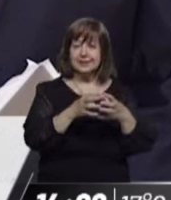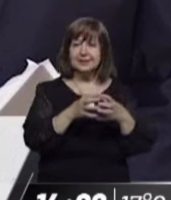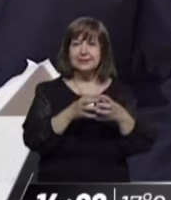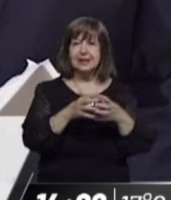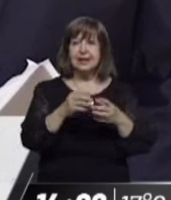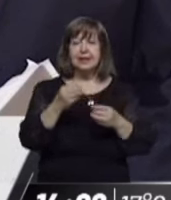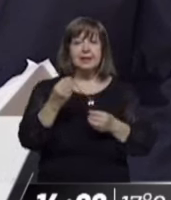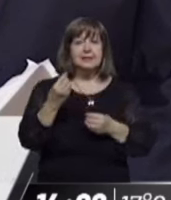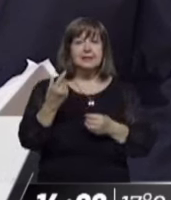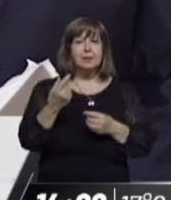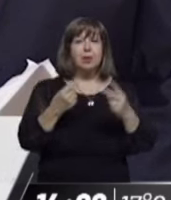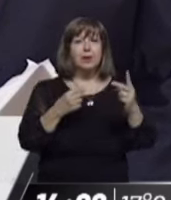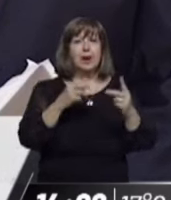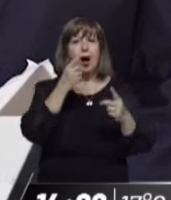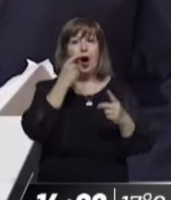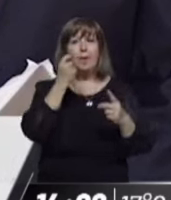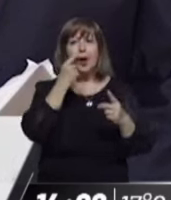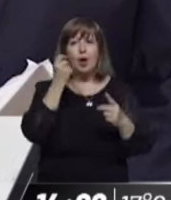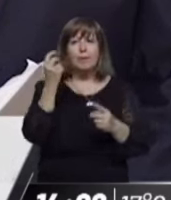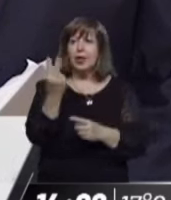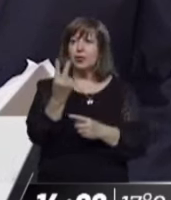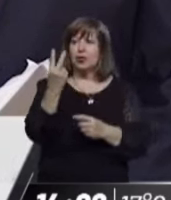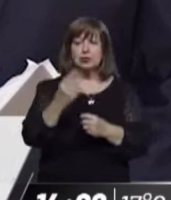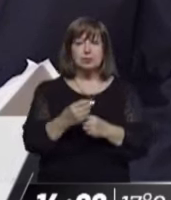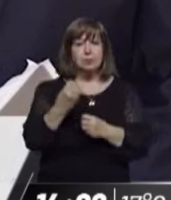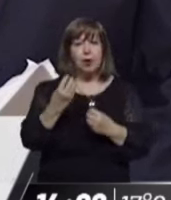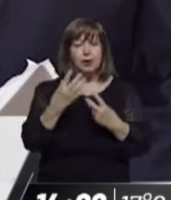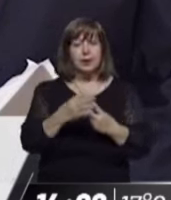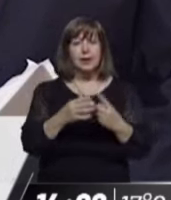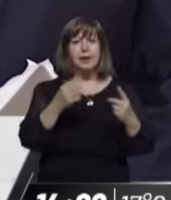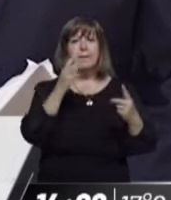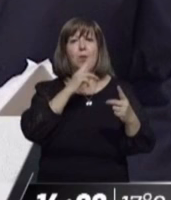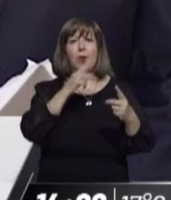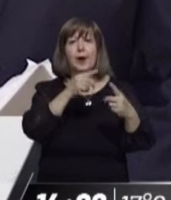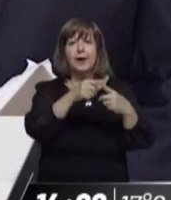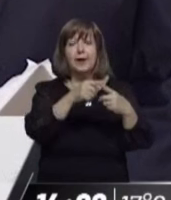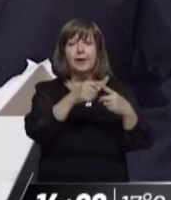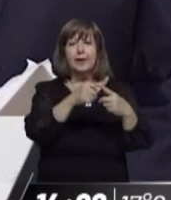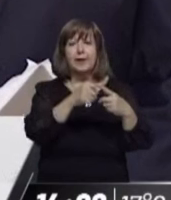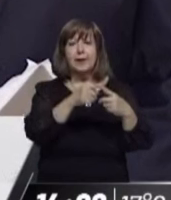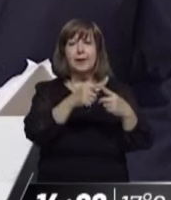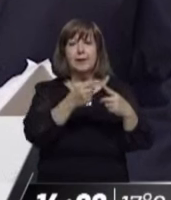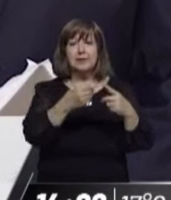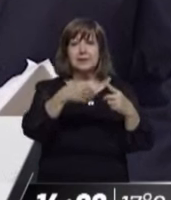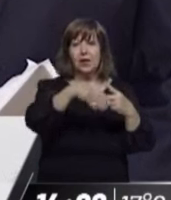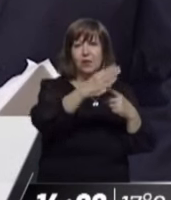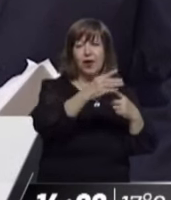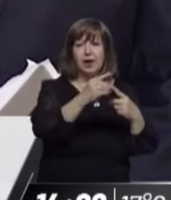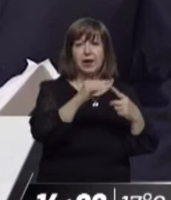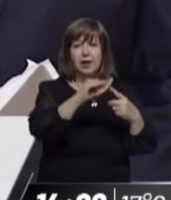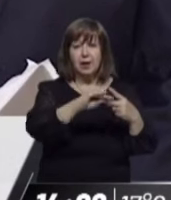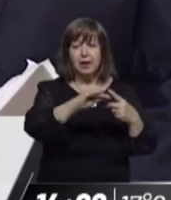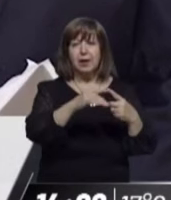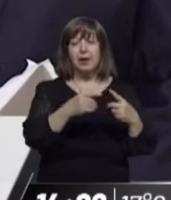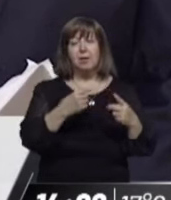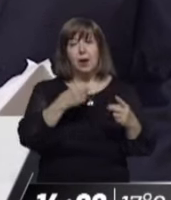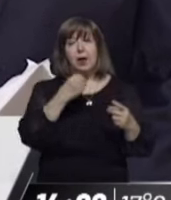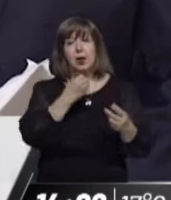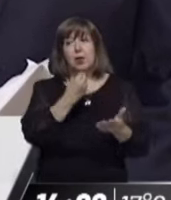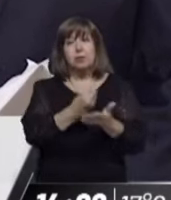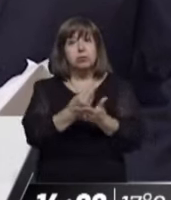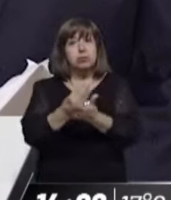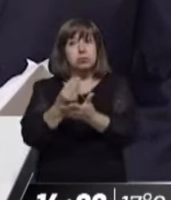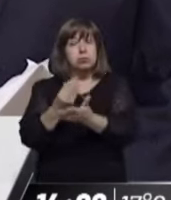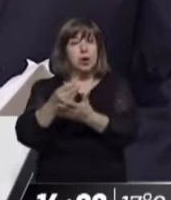vacante mujer, otra vez se nombra un hombre? Entonces, allí han salido, por ejemplo, la Asociación de Juezas, que